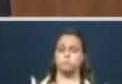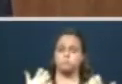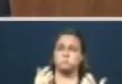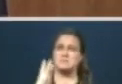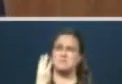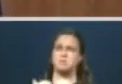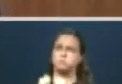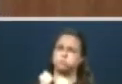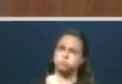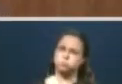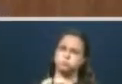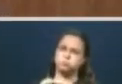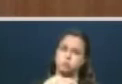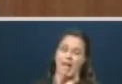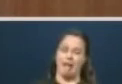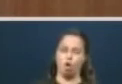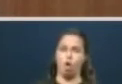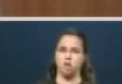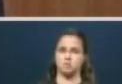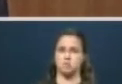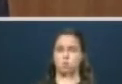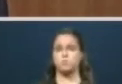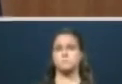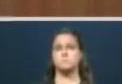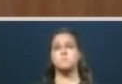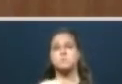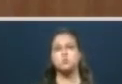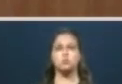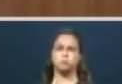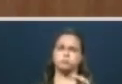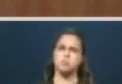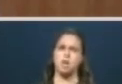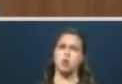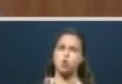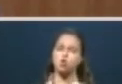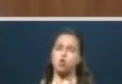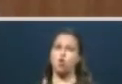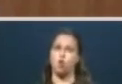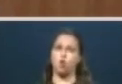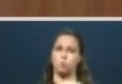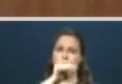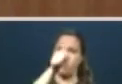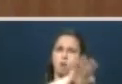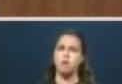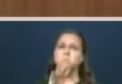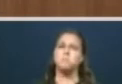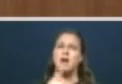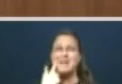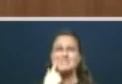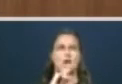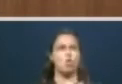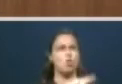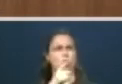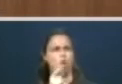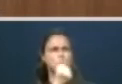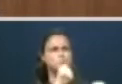desde el mes de enero además venimos manteniendo reuniones con el gobierno de la nación a fin de eliminar posibles duplicidades